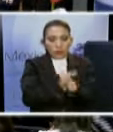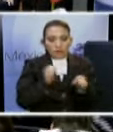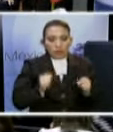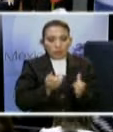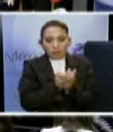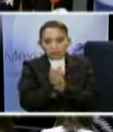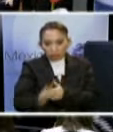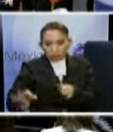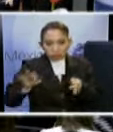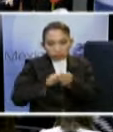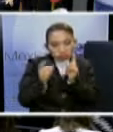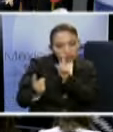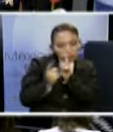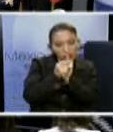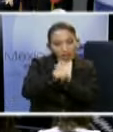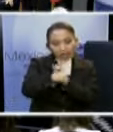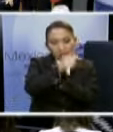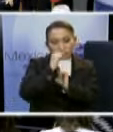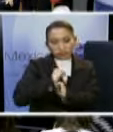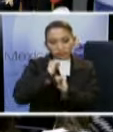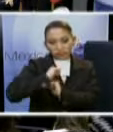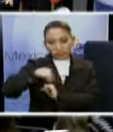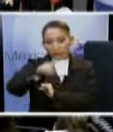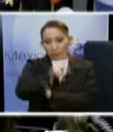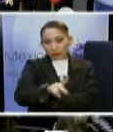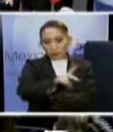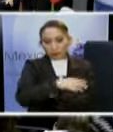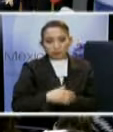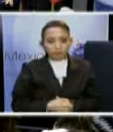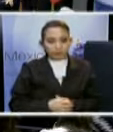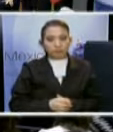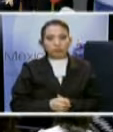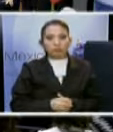estrategias de acercamiento con esas autoridades provinciales.